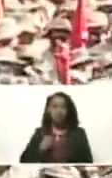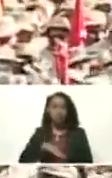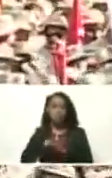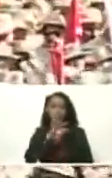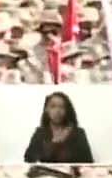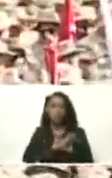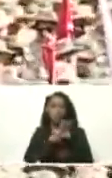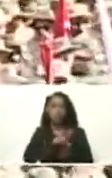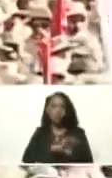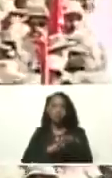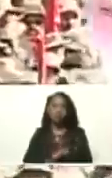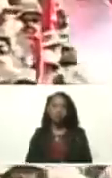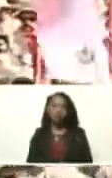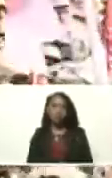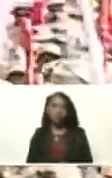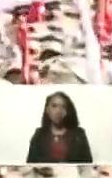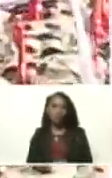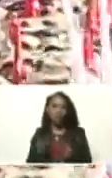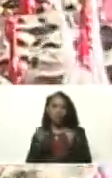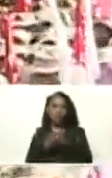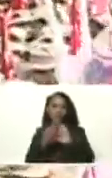nuestro socialismo. Comuna,